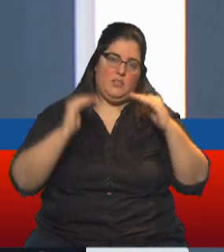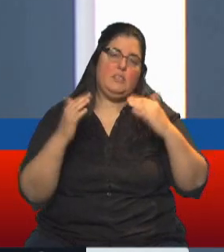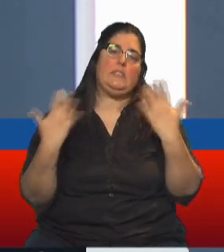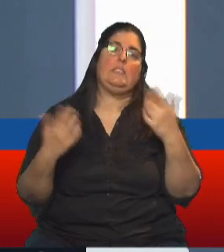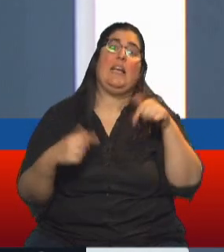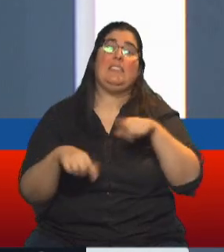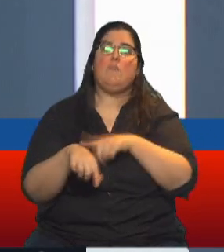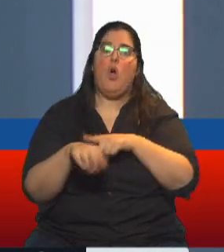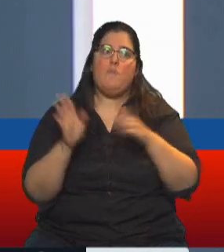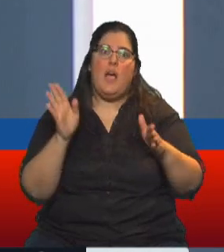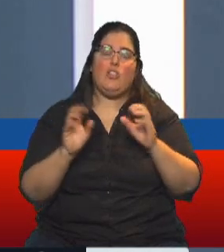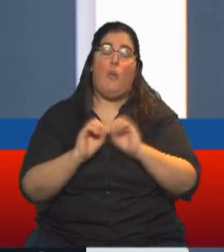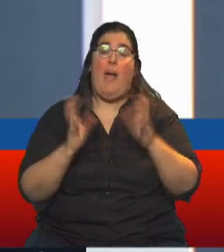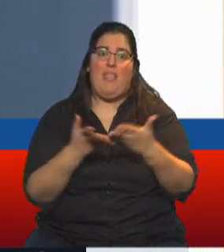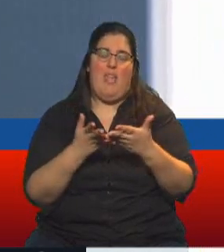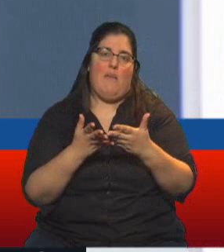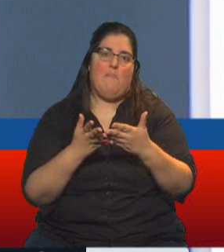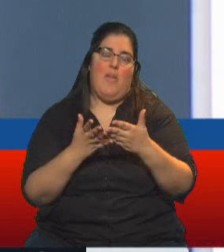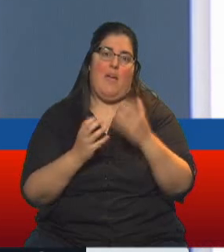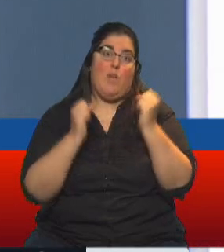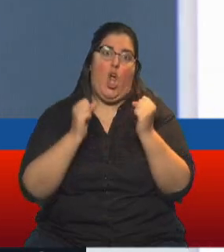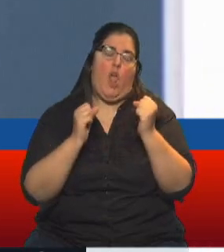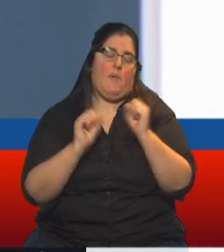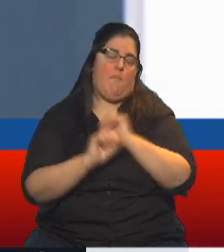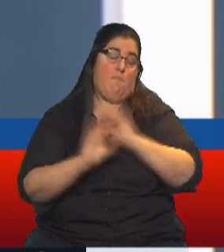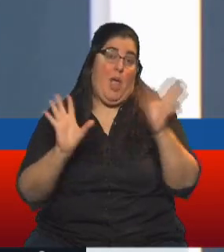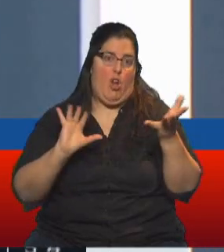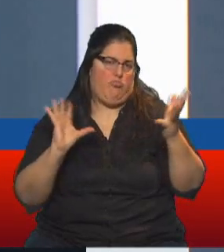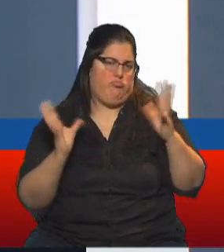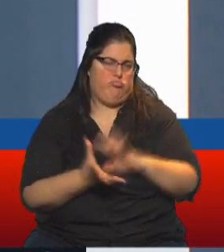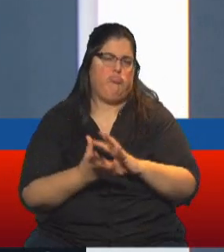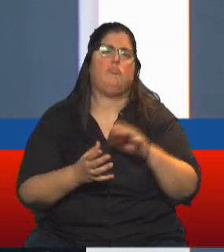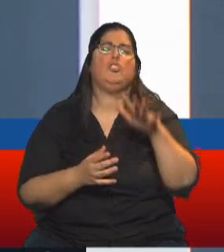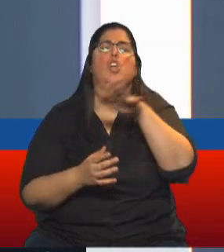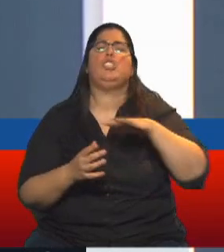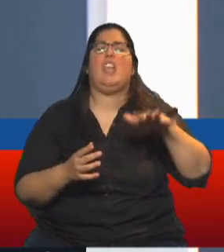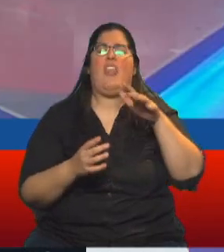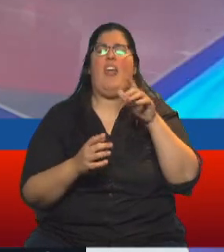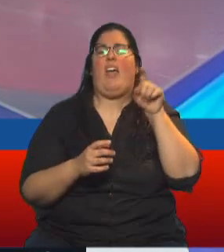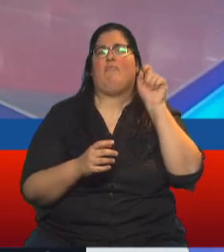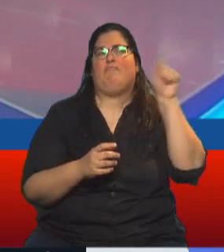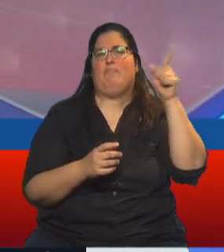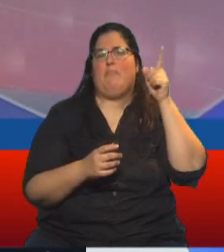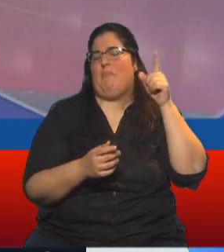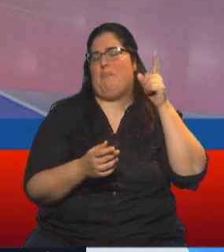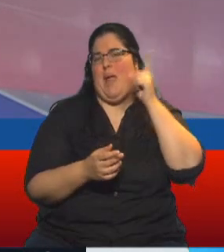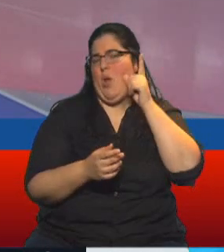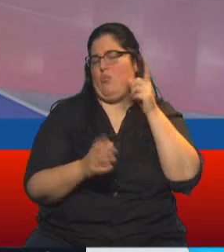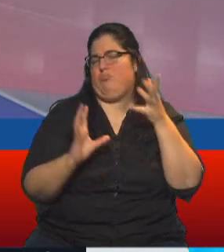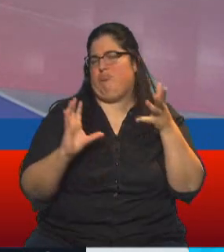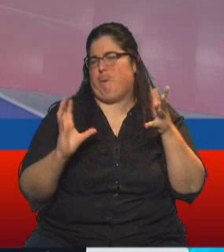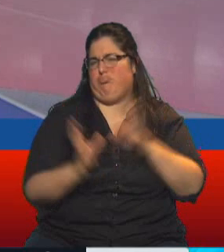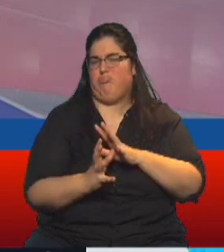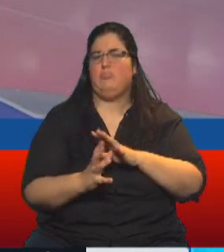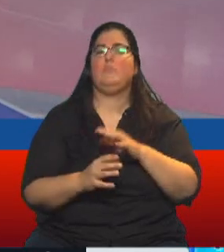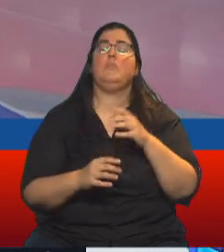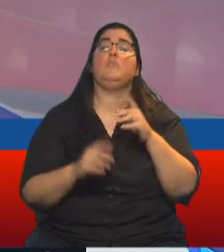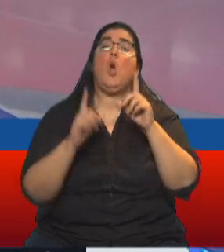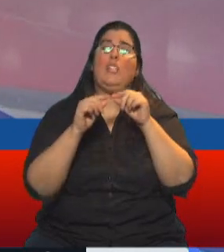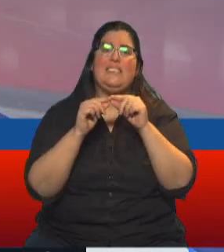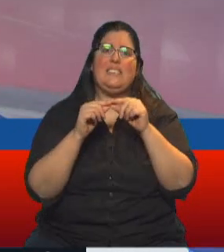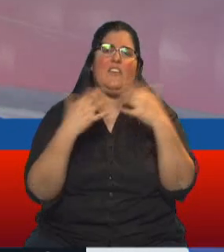pegó particularmente a la economía y a la sociedad peruana y las consecuencias ya se empiezan a ver en algunas cifras que, les anticipo, son todas